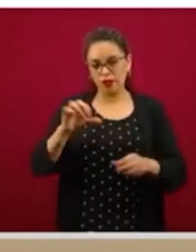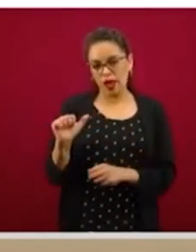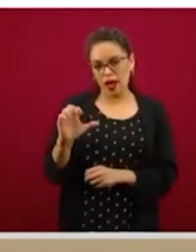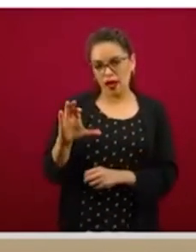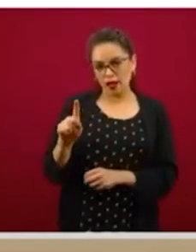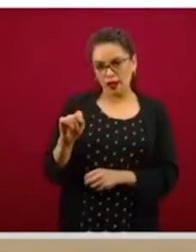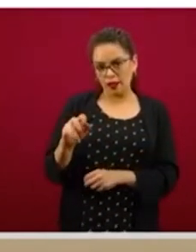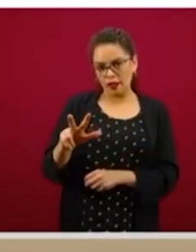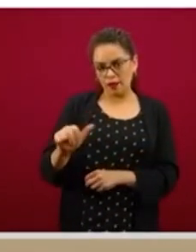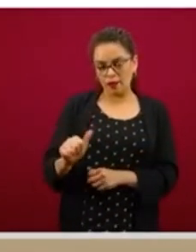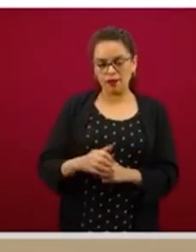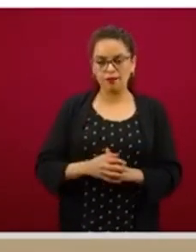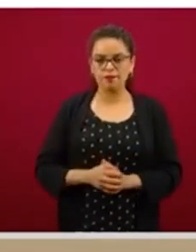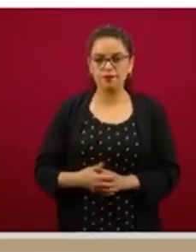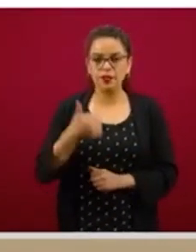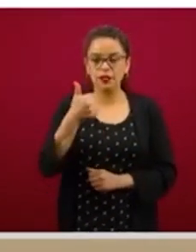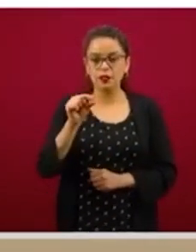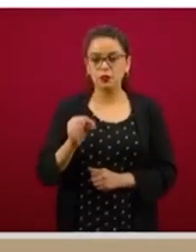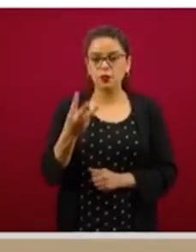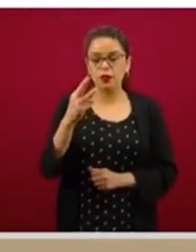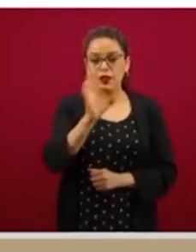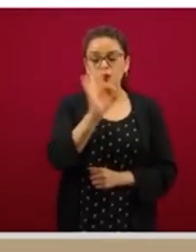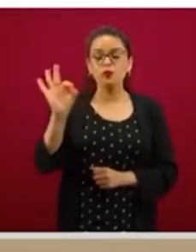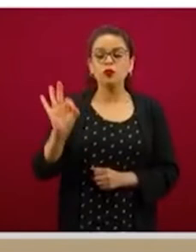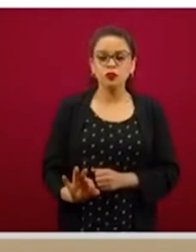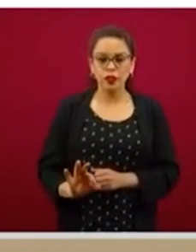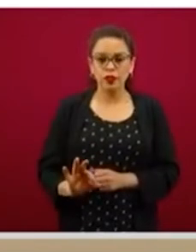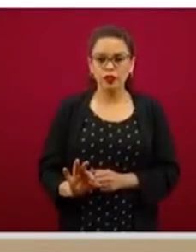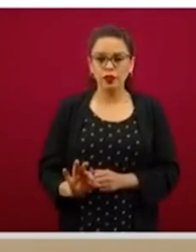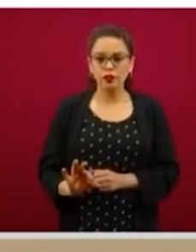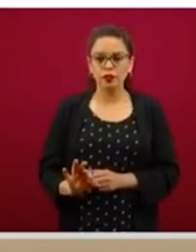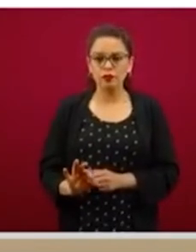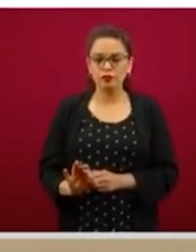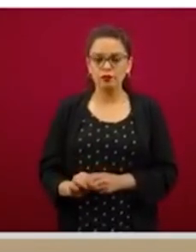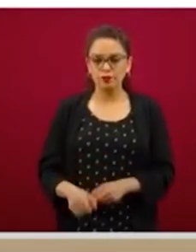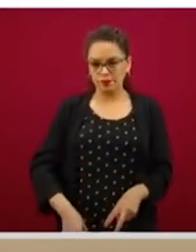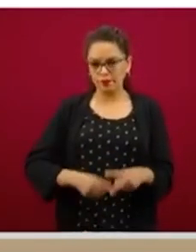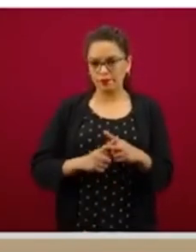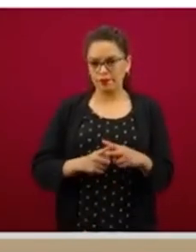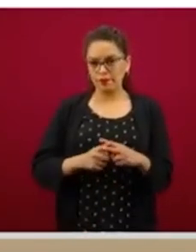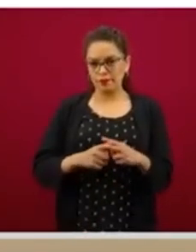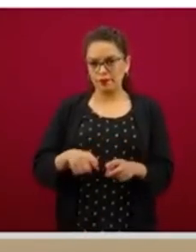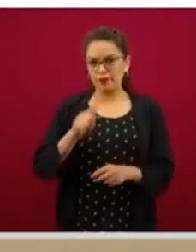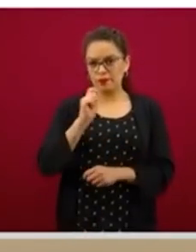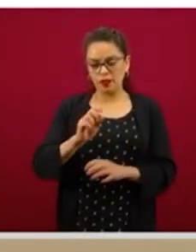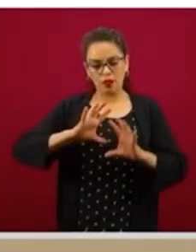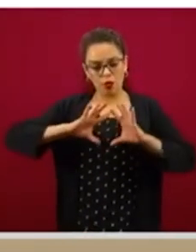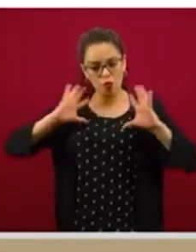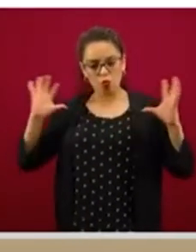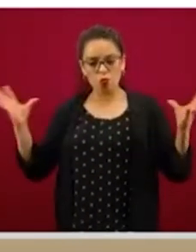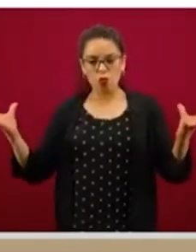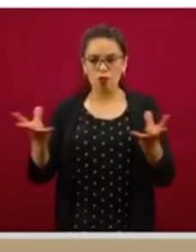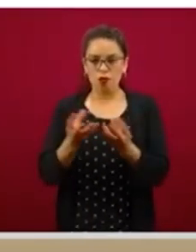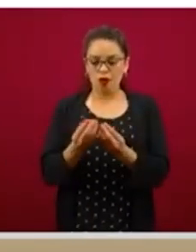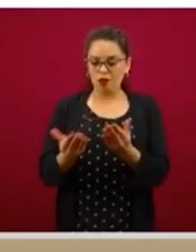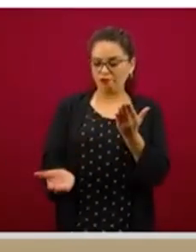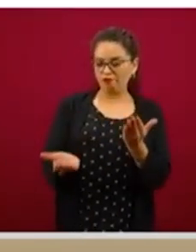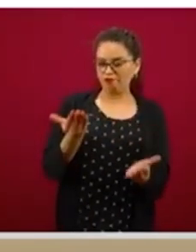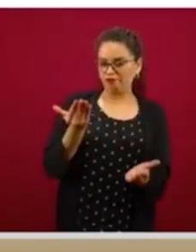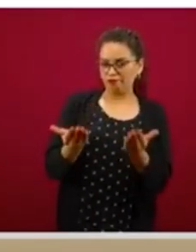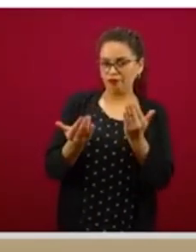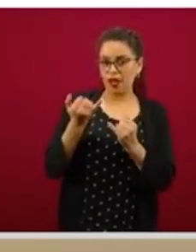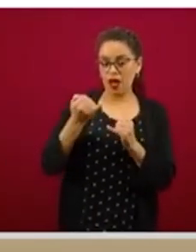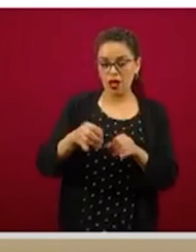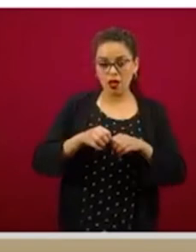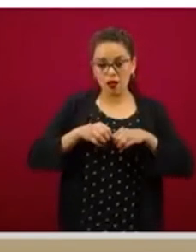epidemia 6.3 por ciento es la tasa de letalidad global estimada y la distribución por